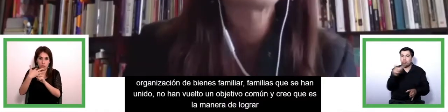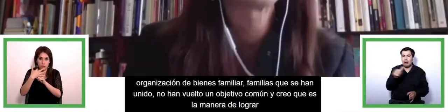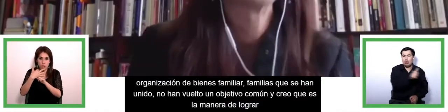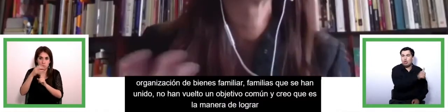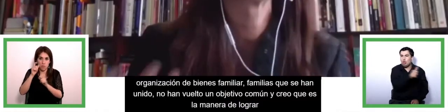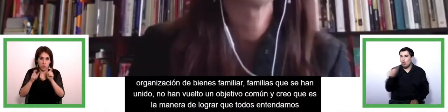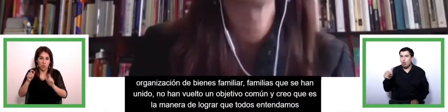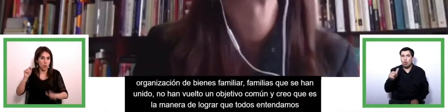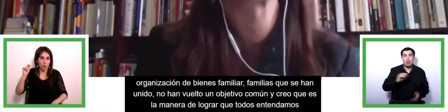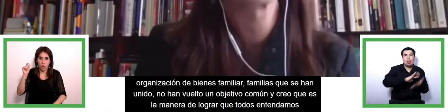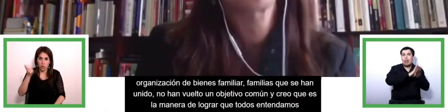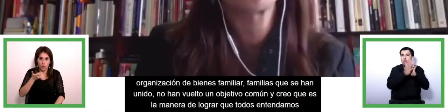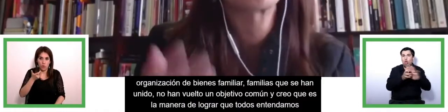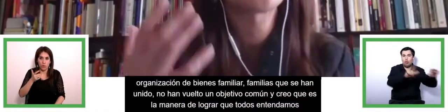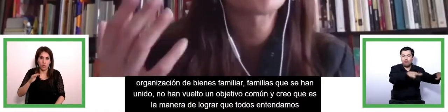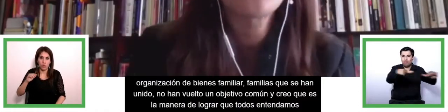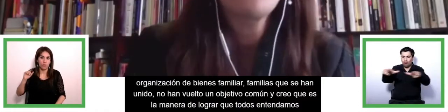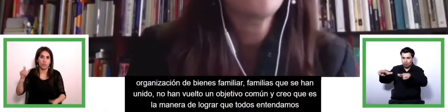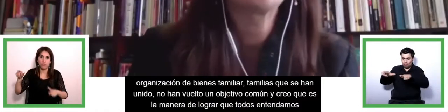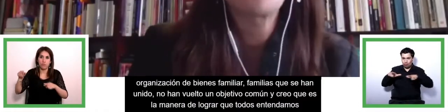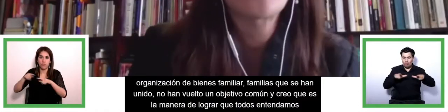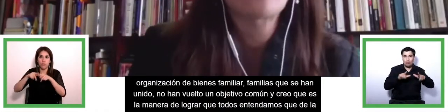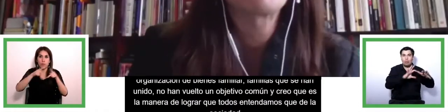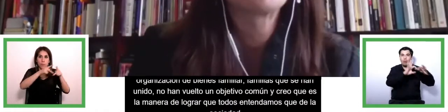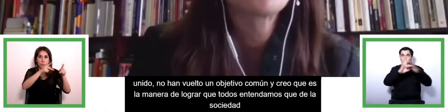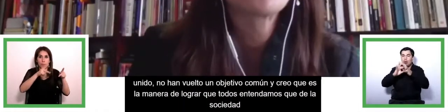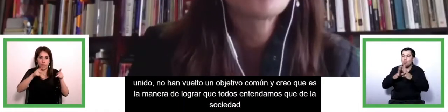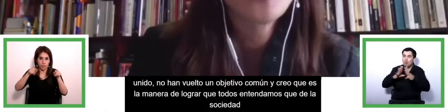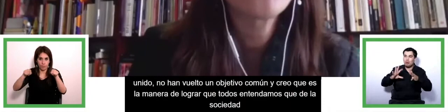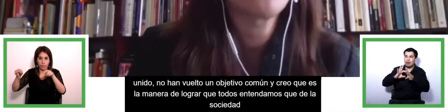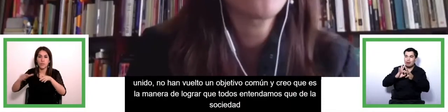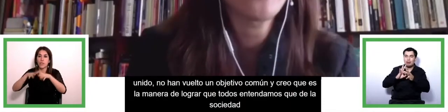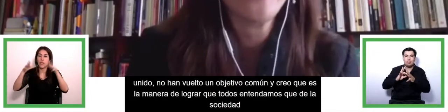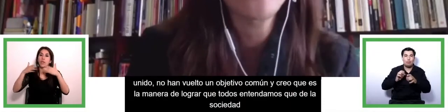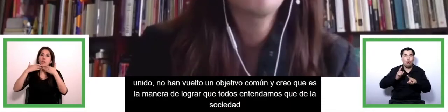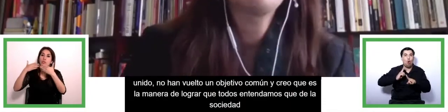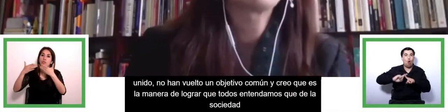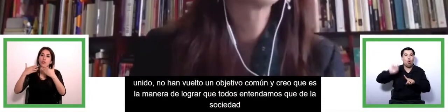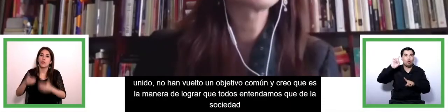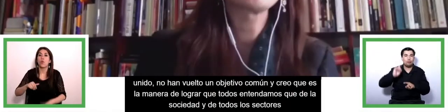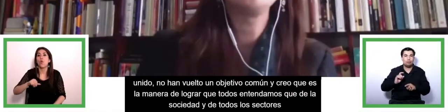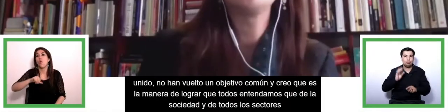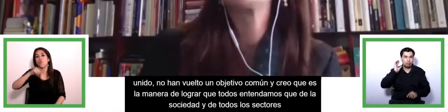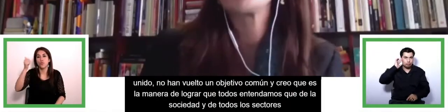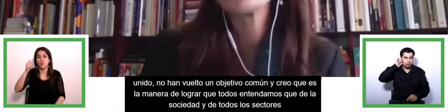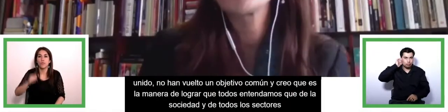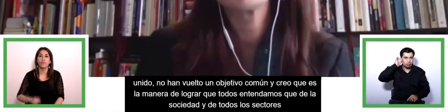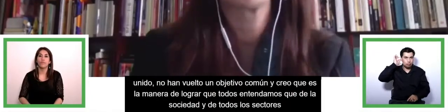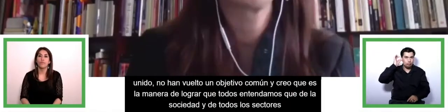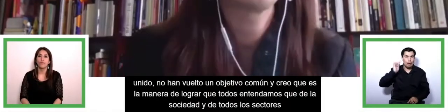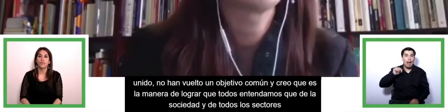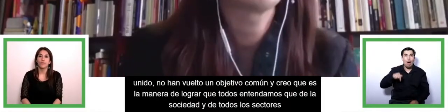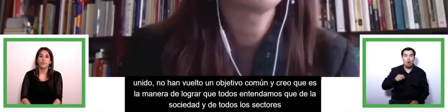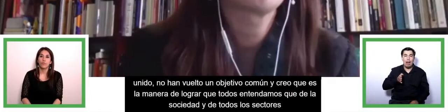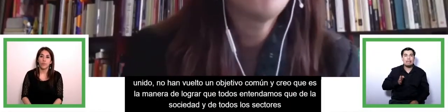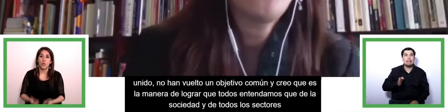los sectores. Entonces, de verdad, muchísimas gracias. Vamos a seguir entonces. Yo quiero,